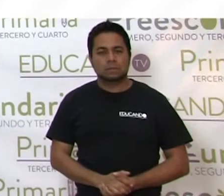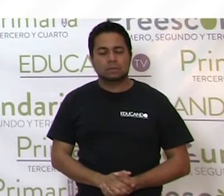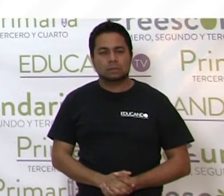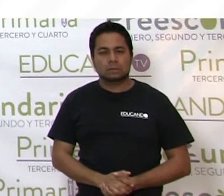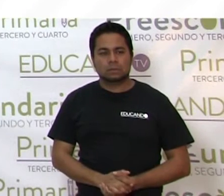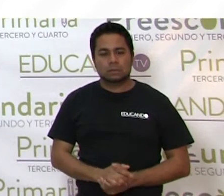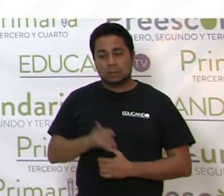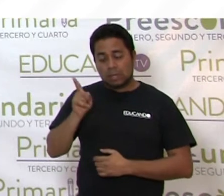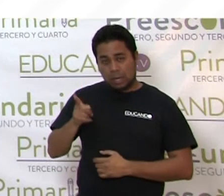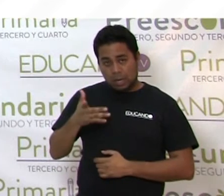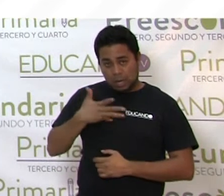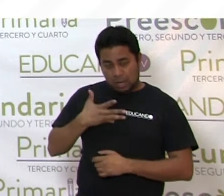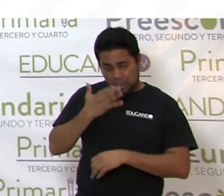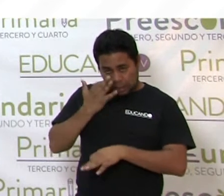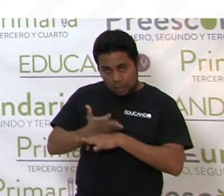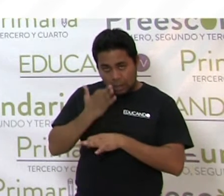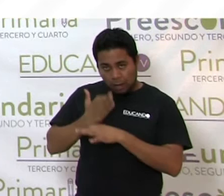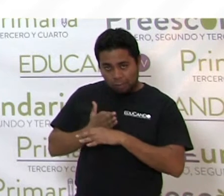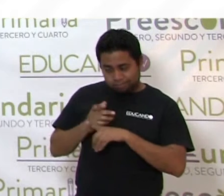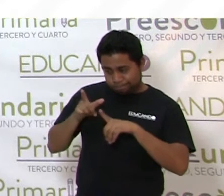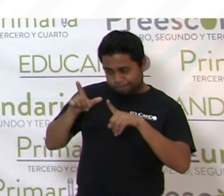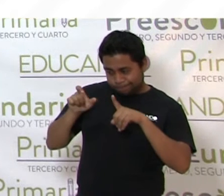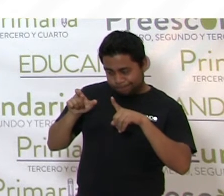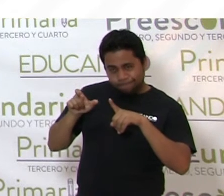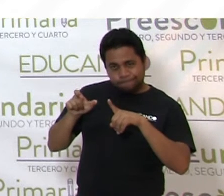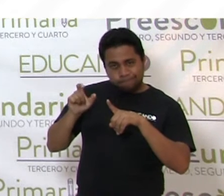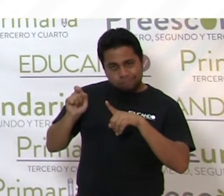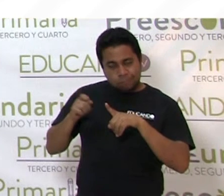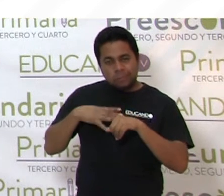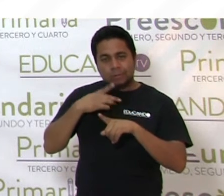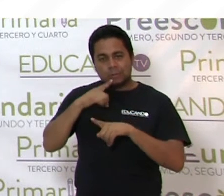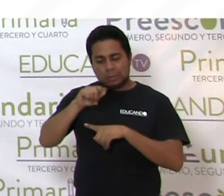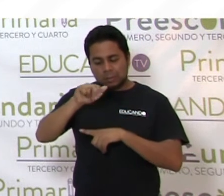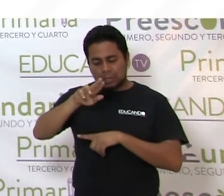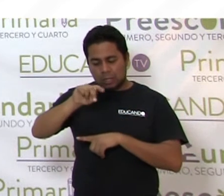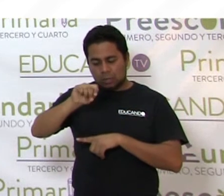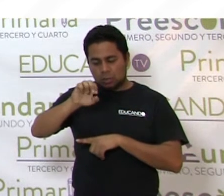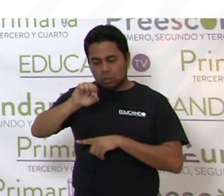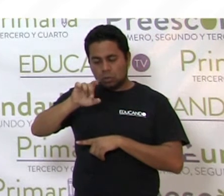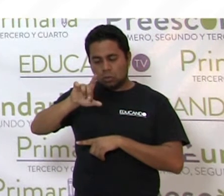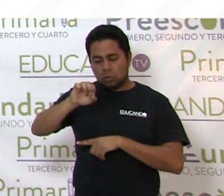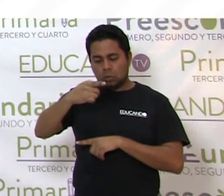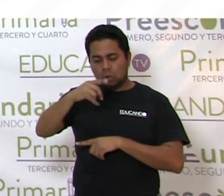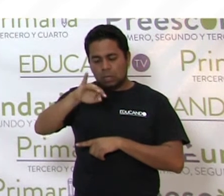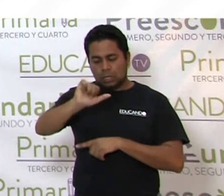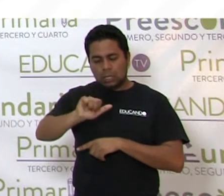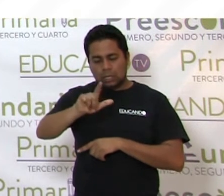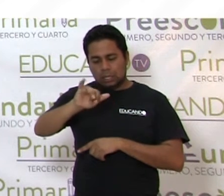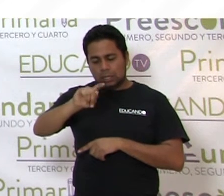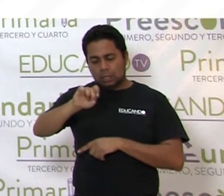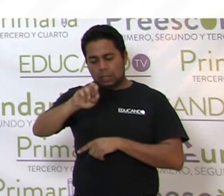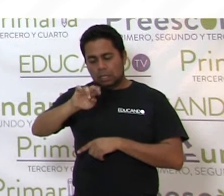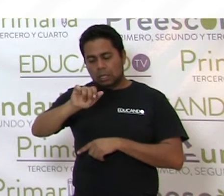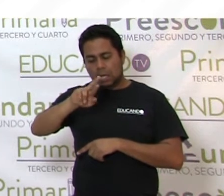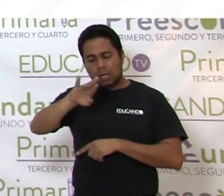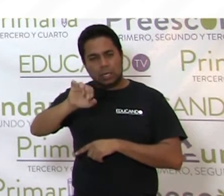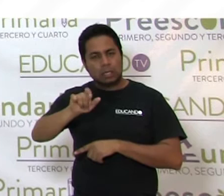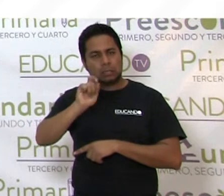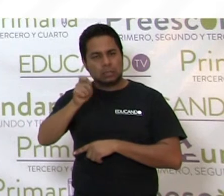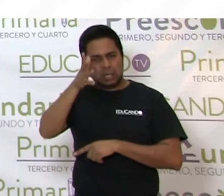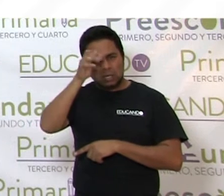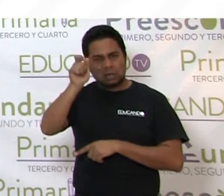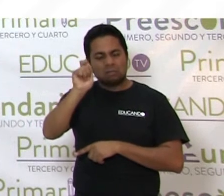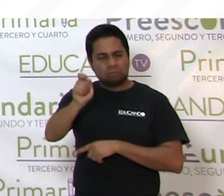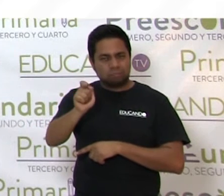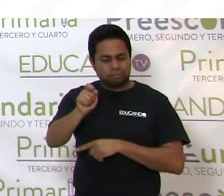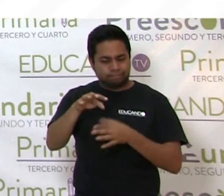En esta imagen que estamos viendo, ahí nos dice antologías literarias. El concepto de una antología